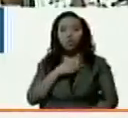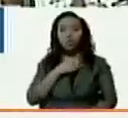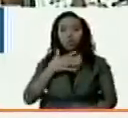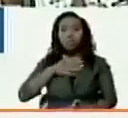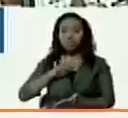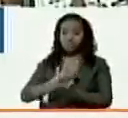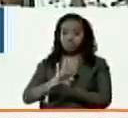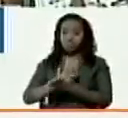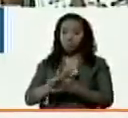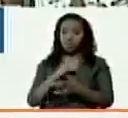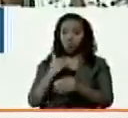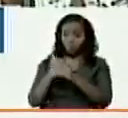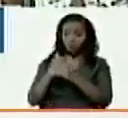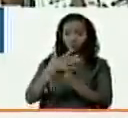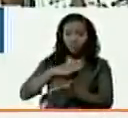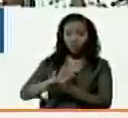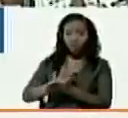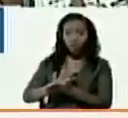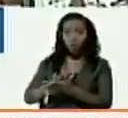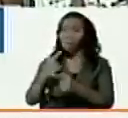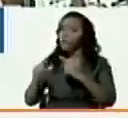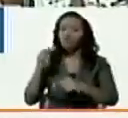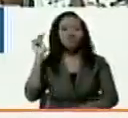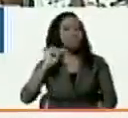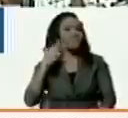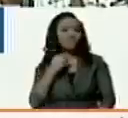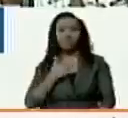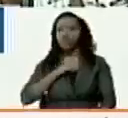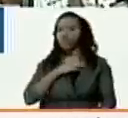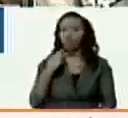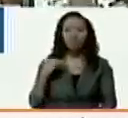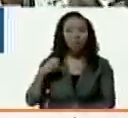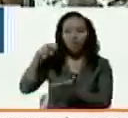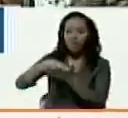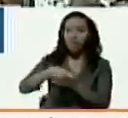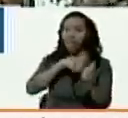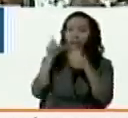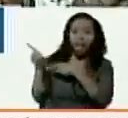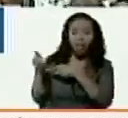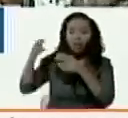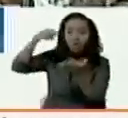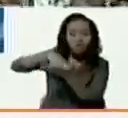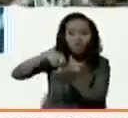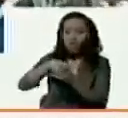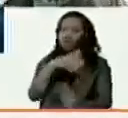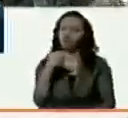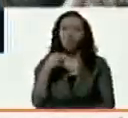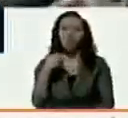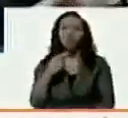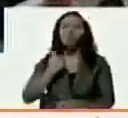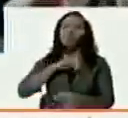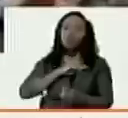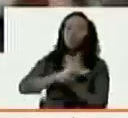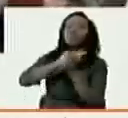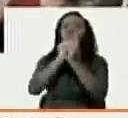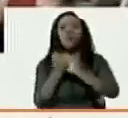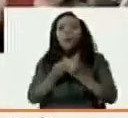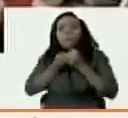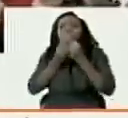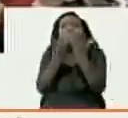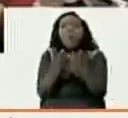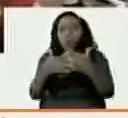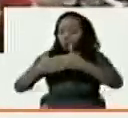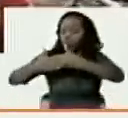tranquilos. Pero no nos arrodillamos, no se arrodillaron ellos y no se arrodilló nuestro pueblo. Al contrario, hemos expresado